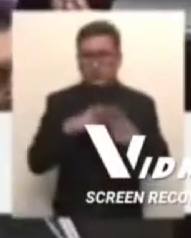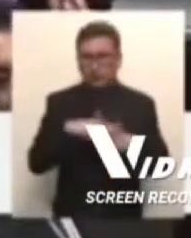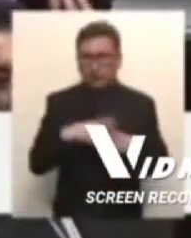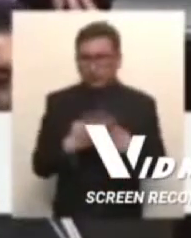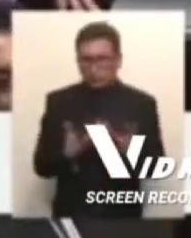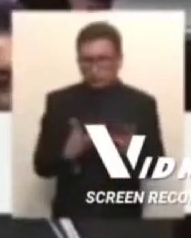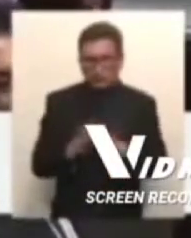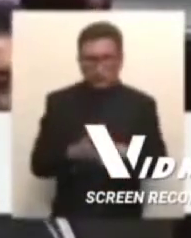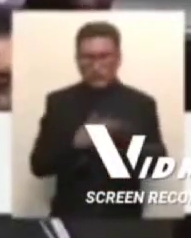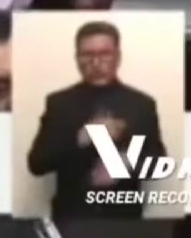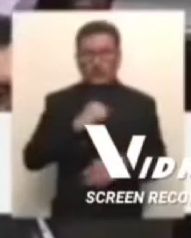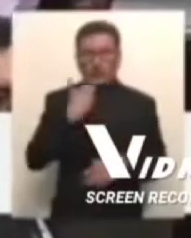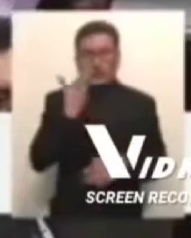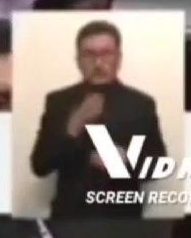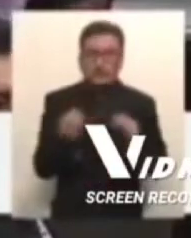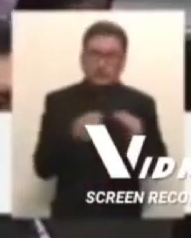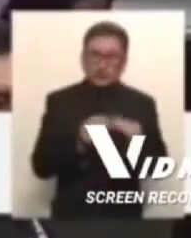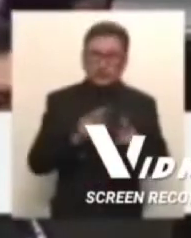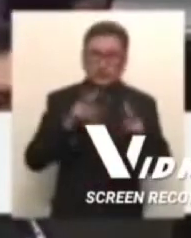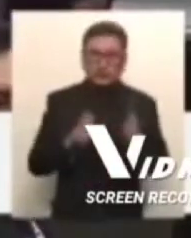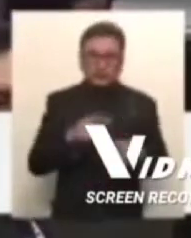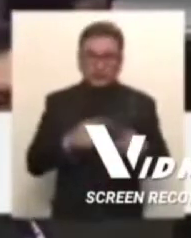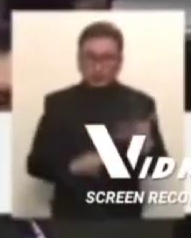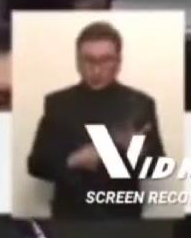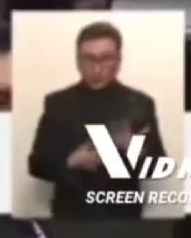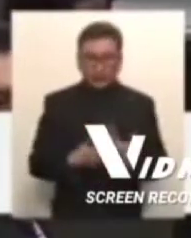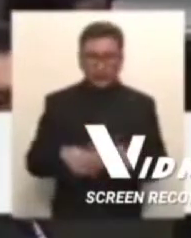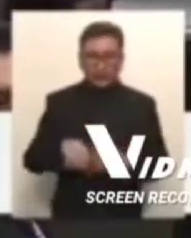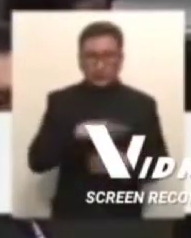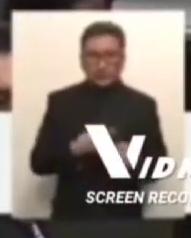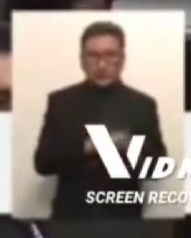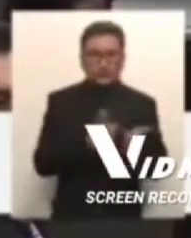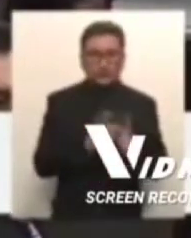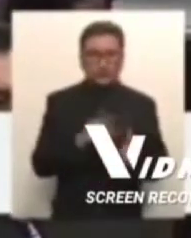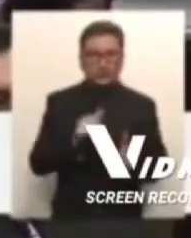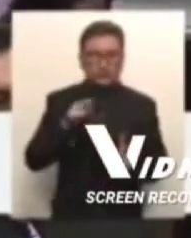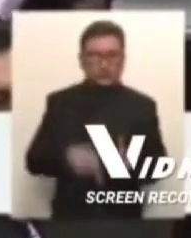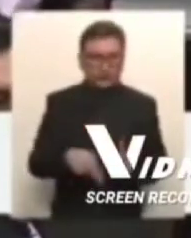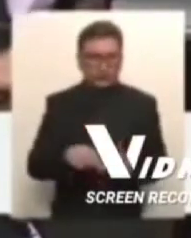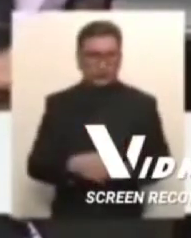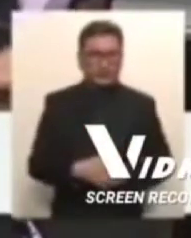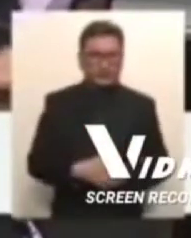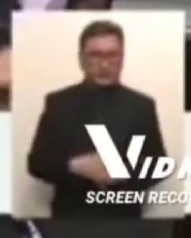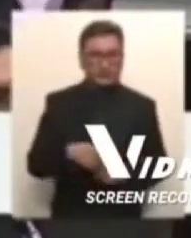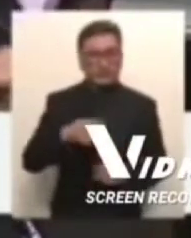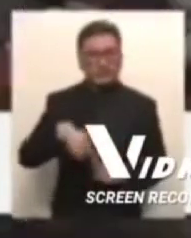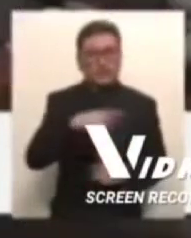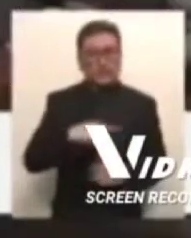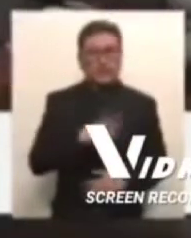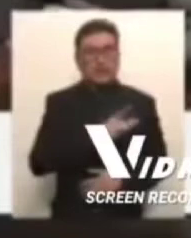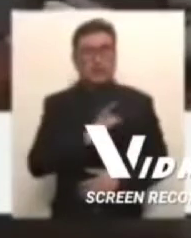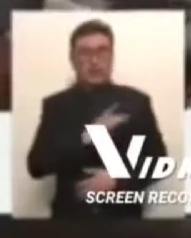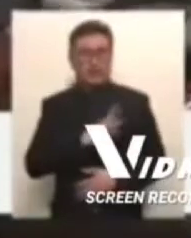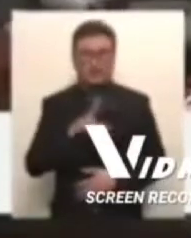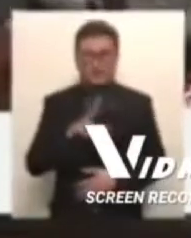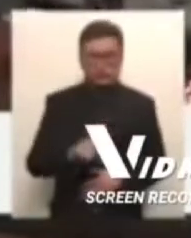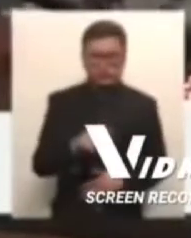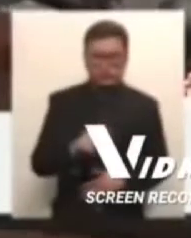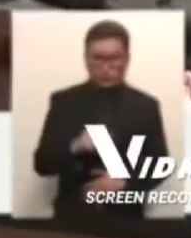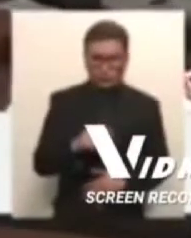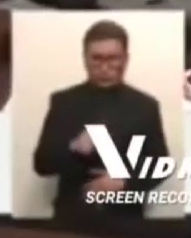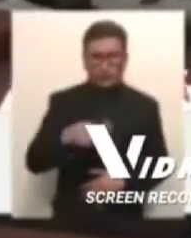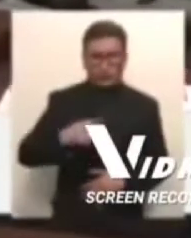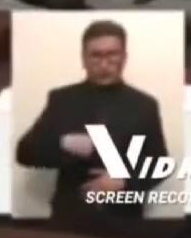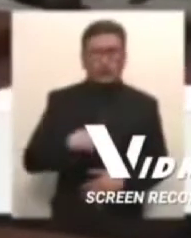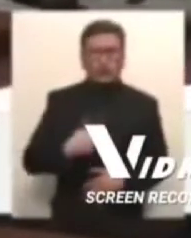tema. Ni toda la fracción de Acción Nacional junta a intimidarme y va a